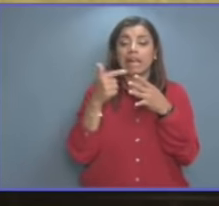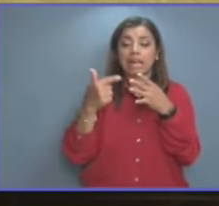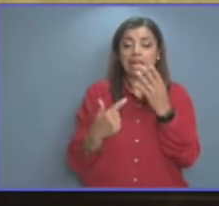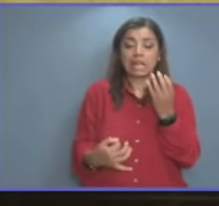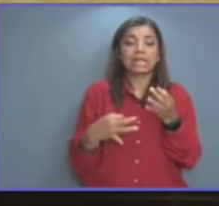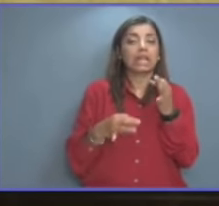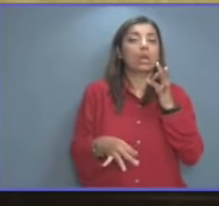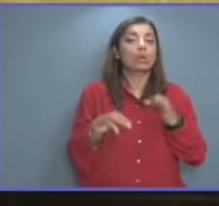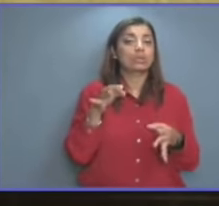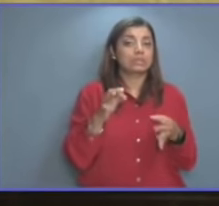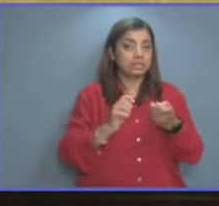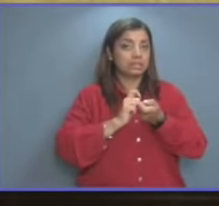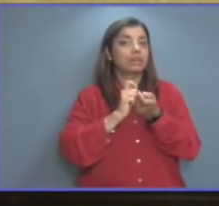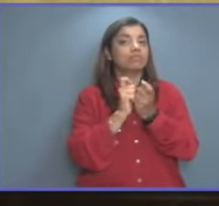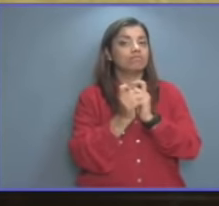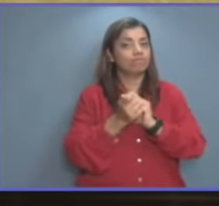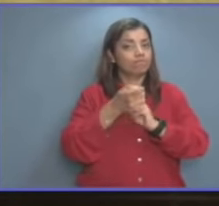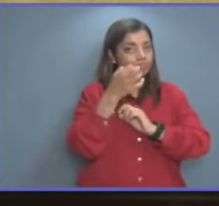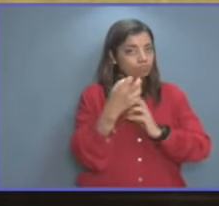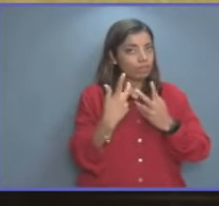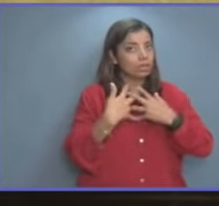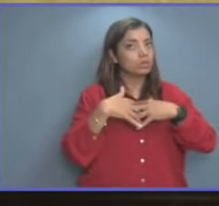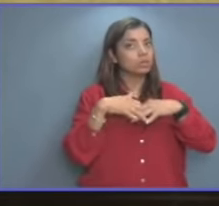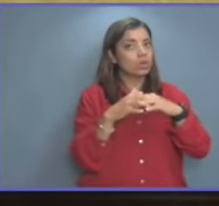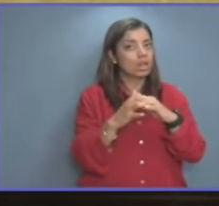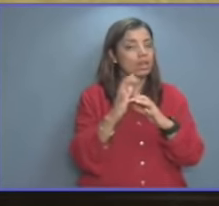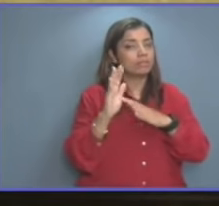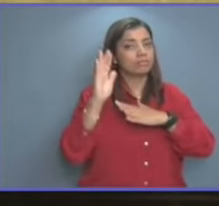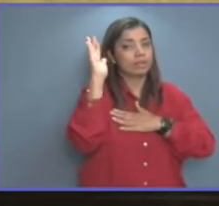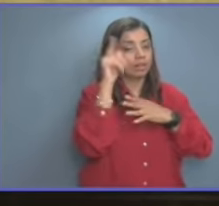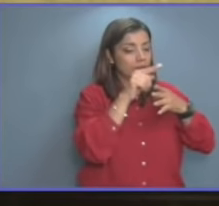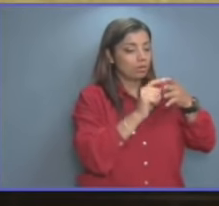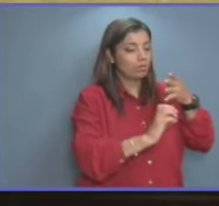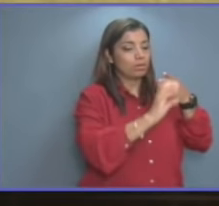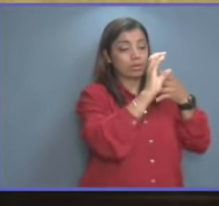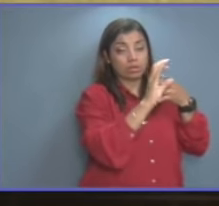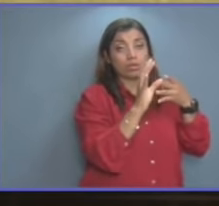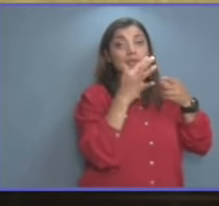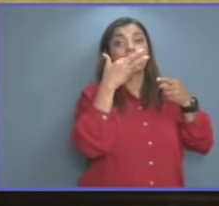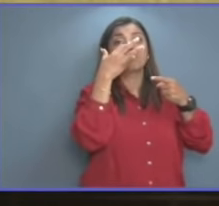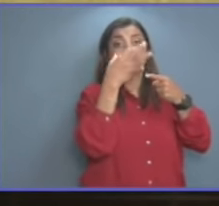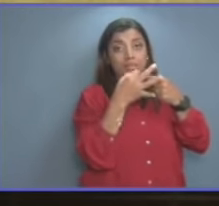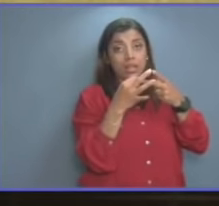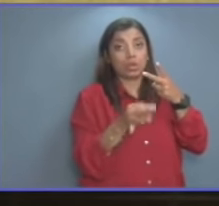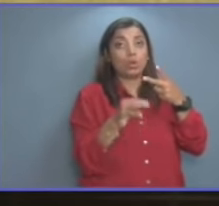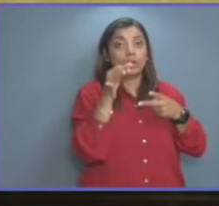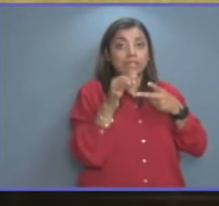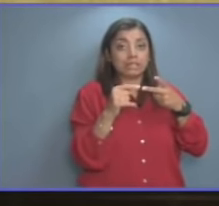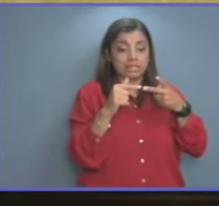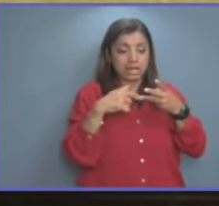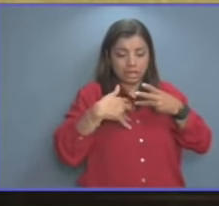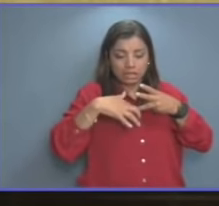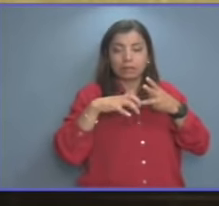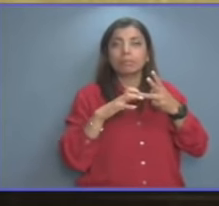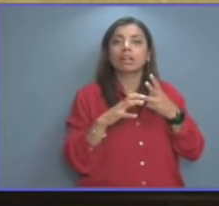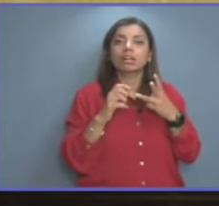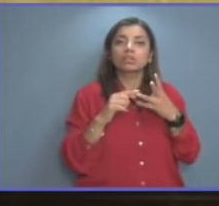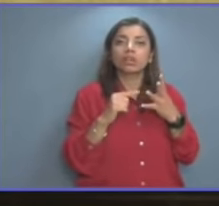justicia transicional que cumpla con los preceptos constitucionales de verdad justicia reparación y garantías de no